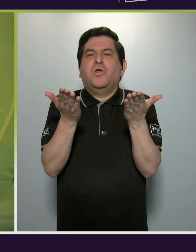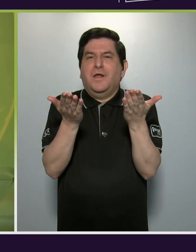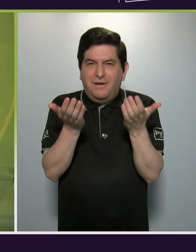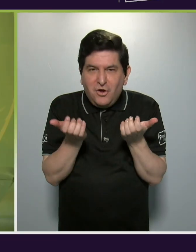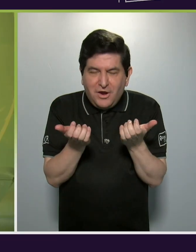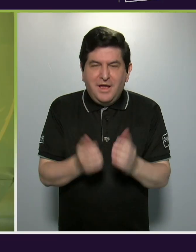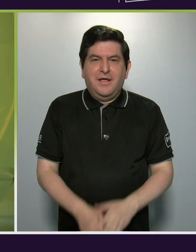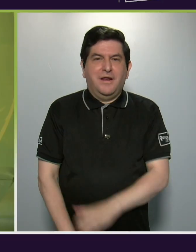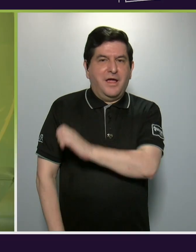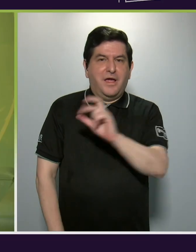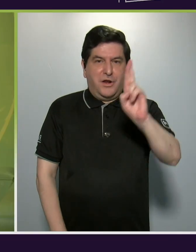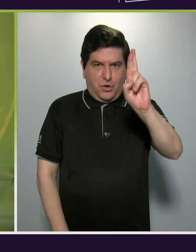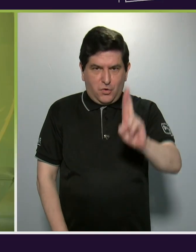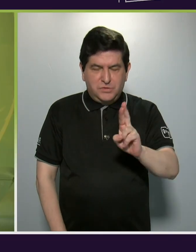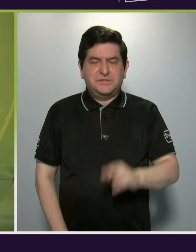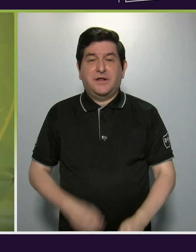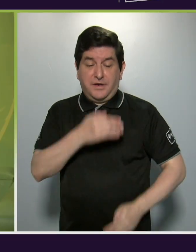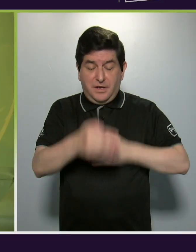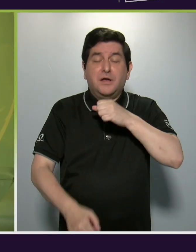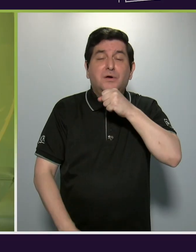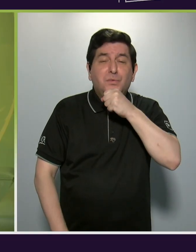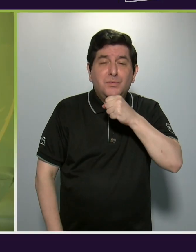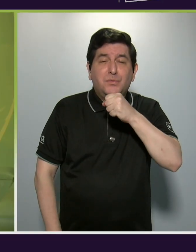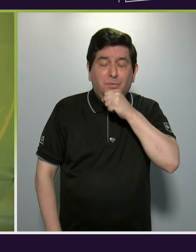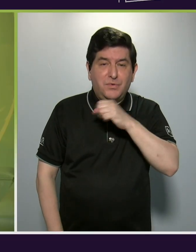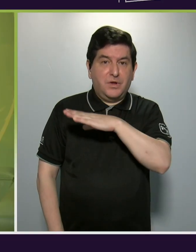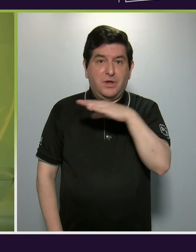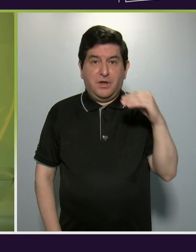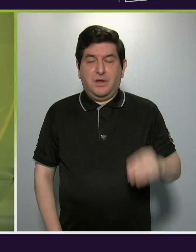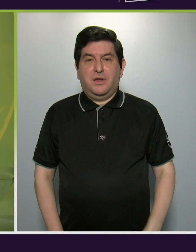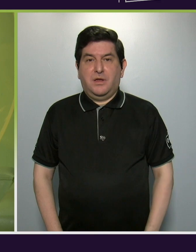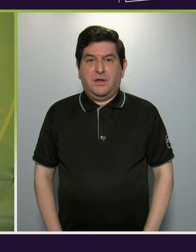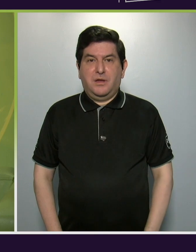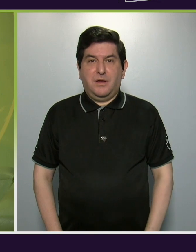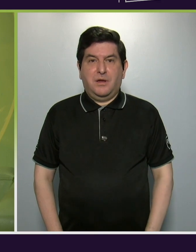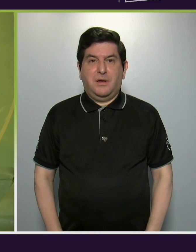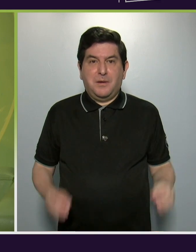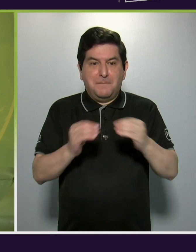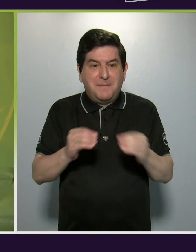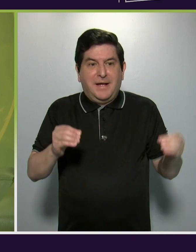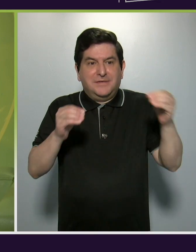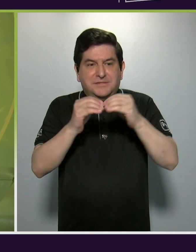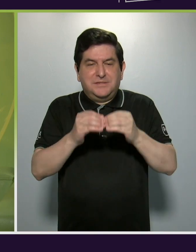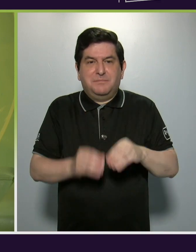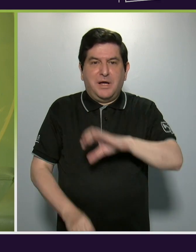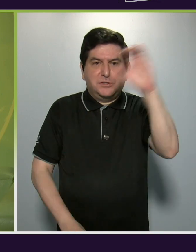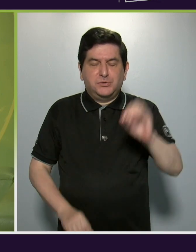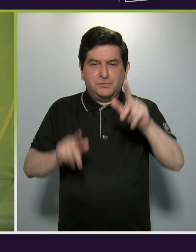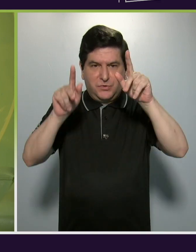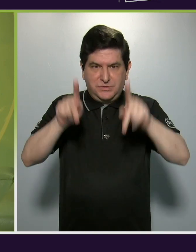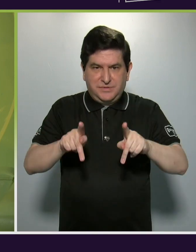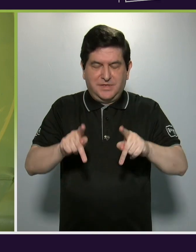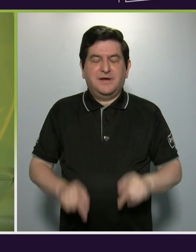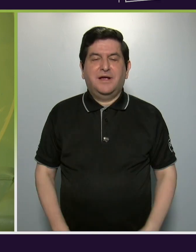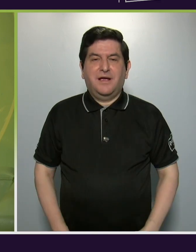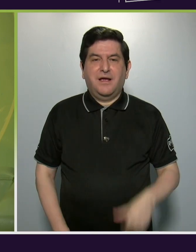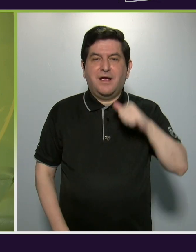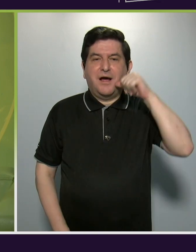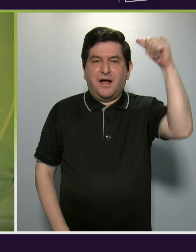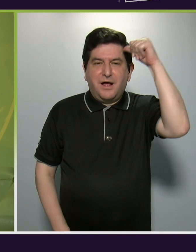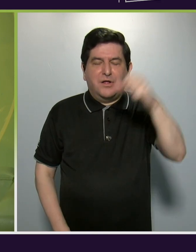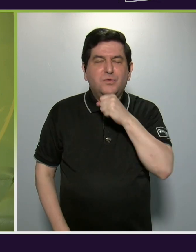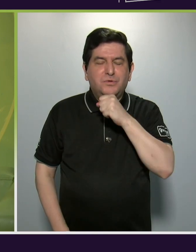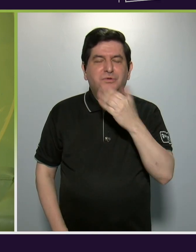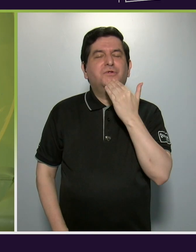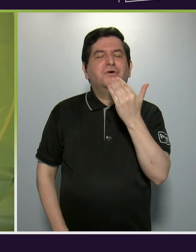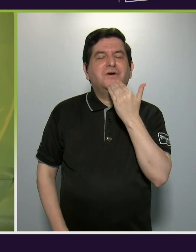para una Costa Rica envejecida y que cada vez estará compuesta en un mayor porcentaje de su población por personas adultas mayores. Muchas gracias,